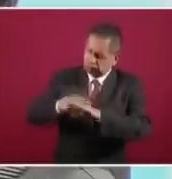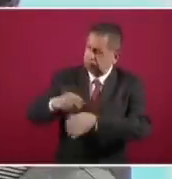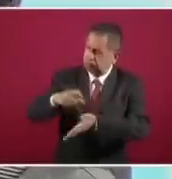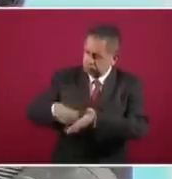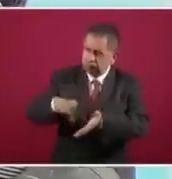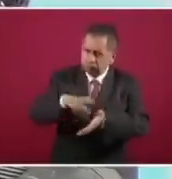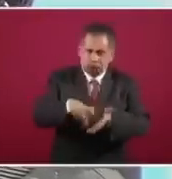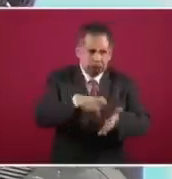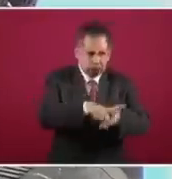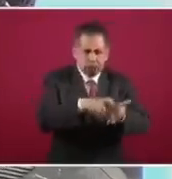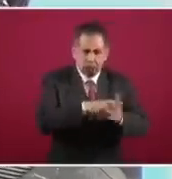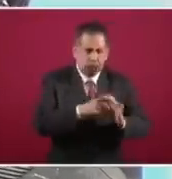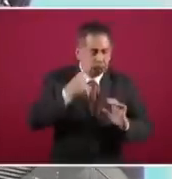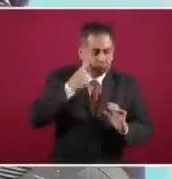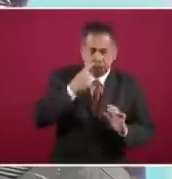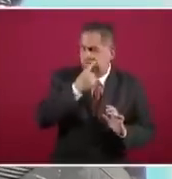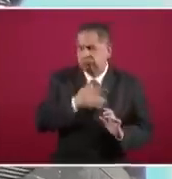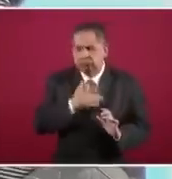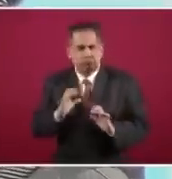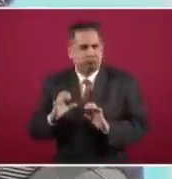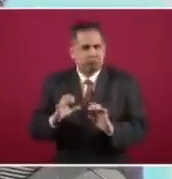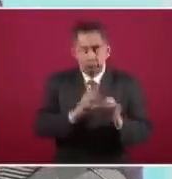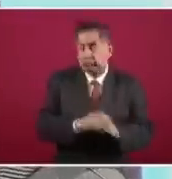a los consumidores que